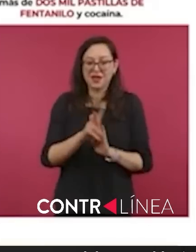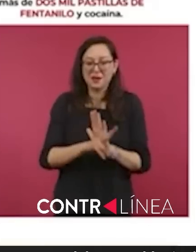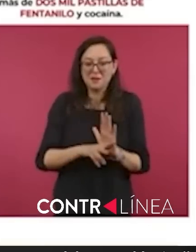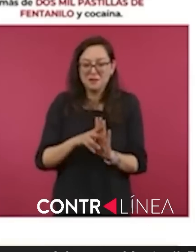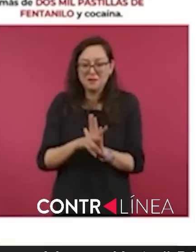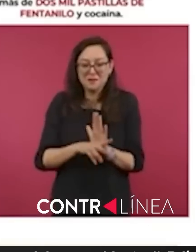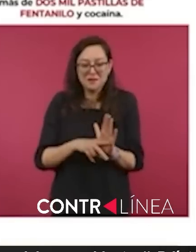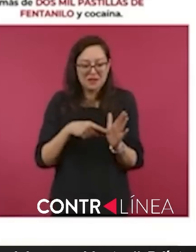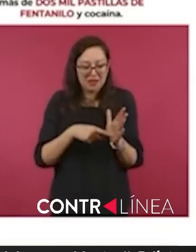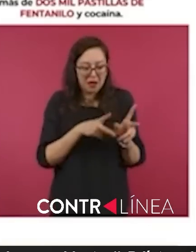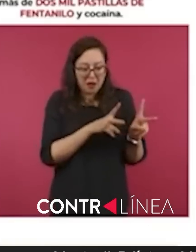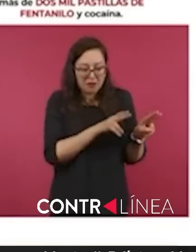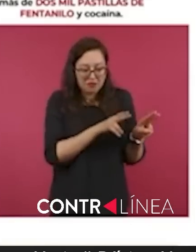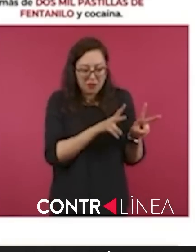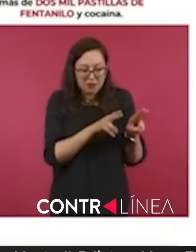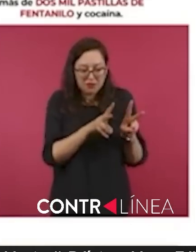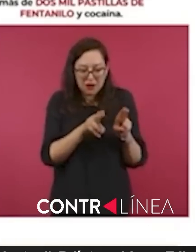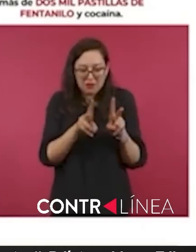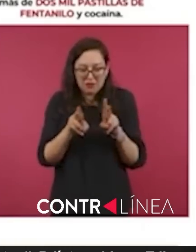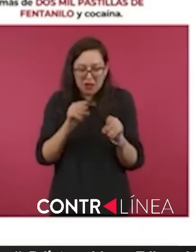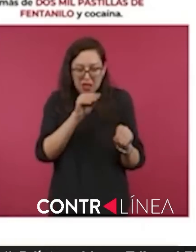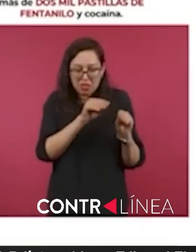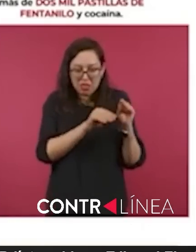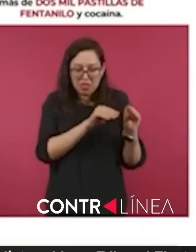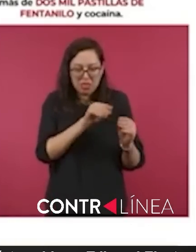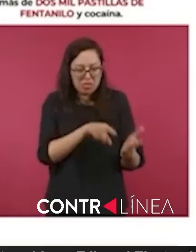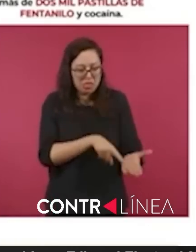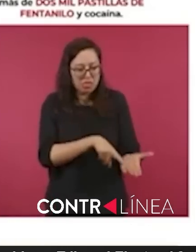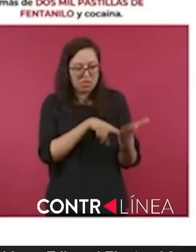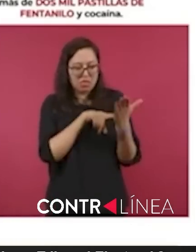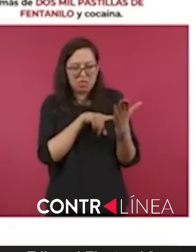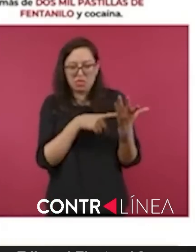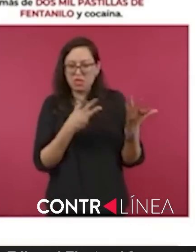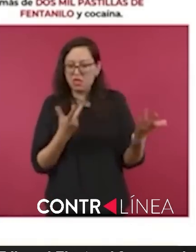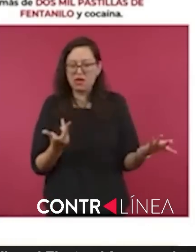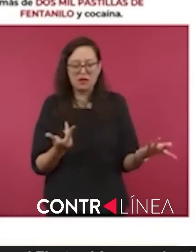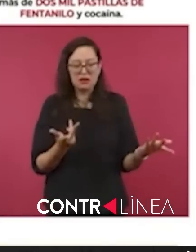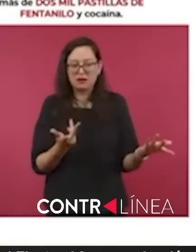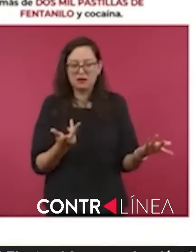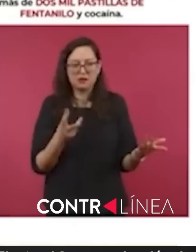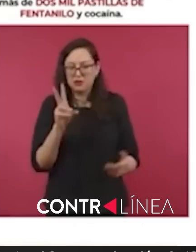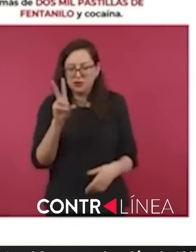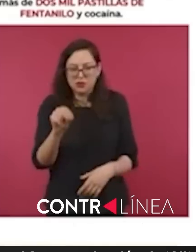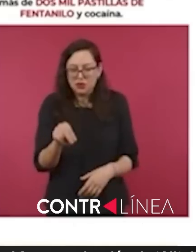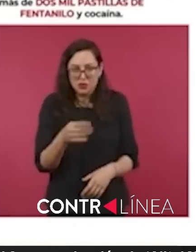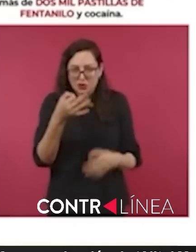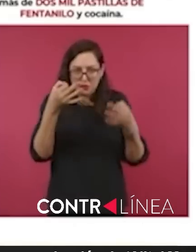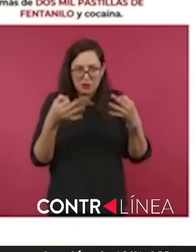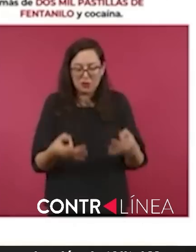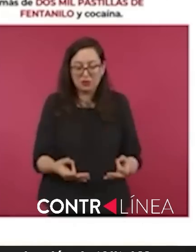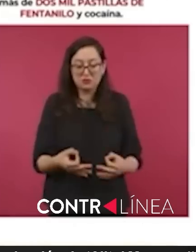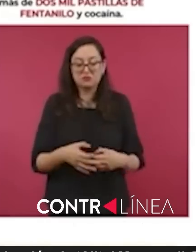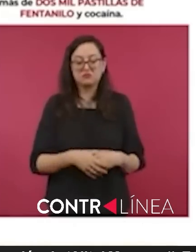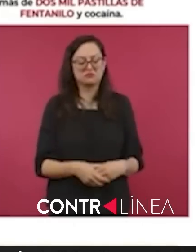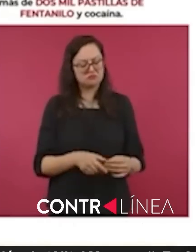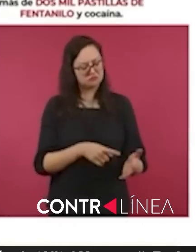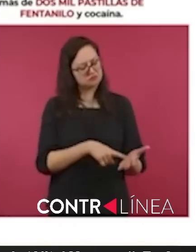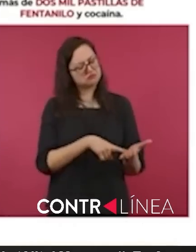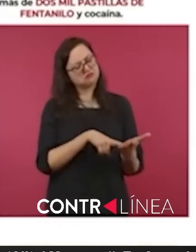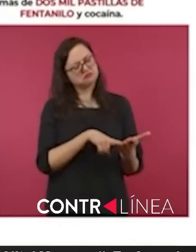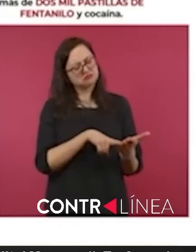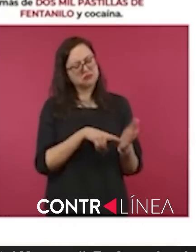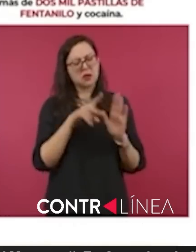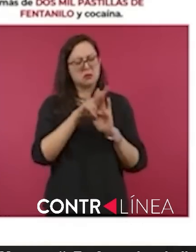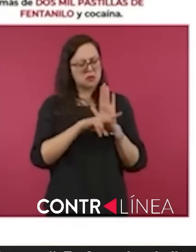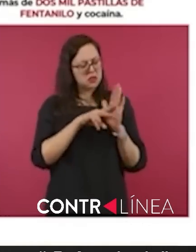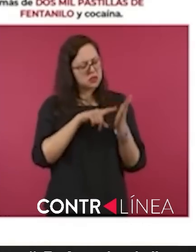estaban segmentados y muy posiblemente editados a conveniencia. Refirió que en los videos no se advierte la